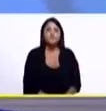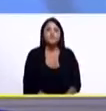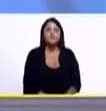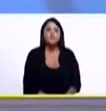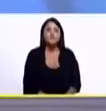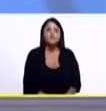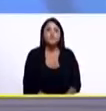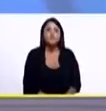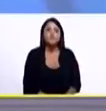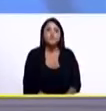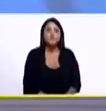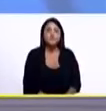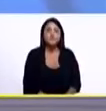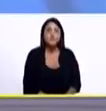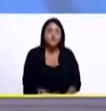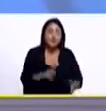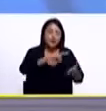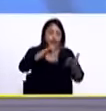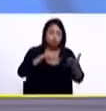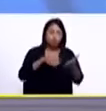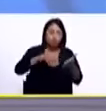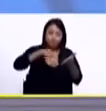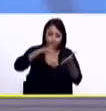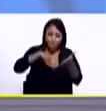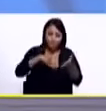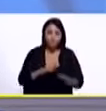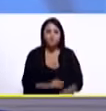para considerarlo.